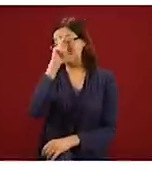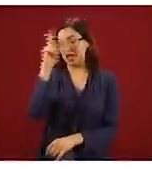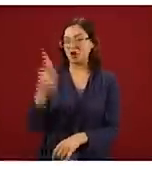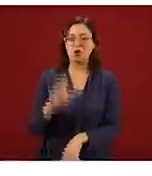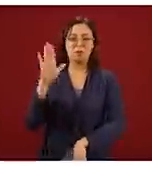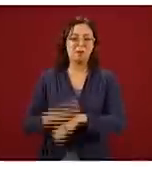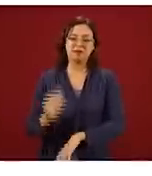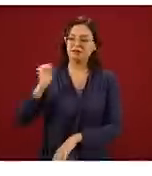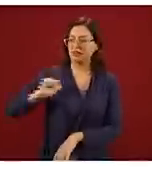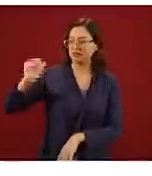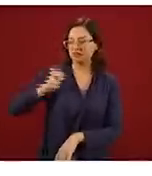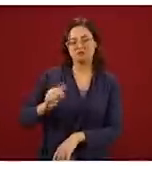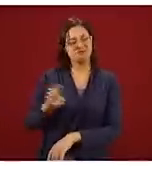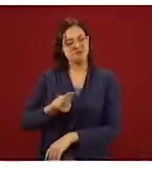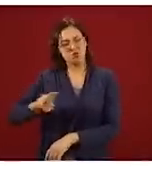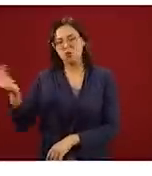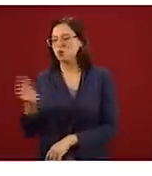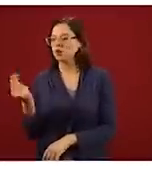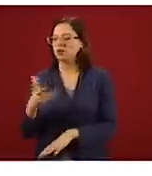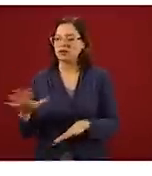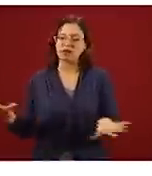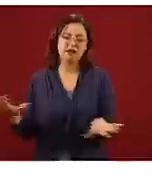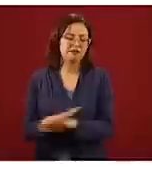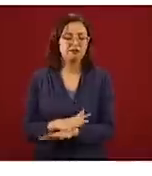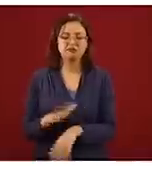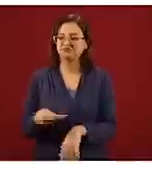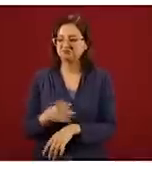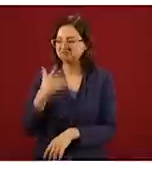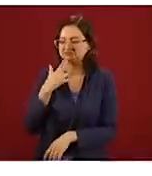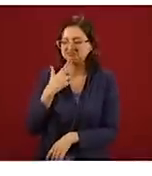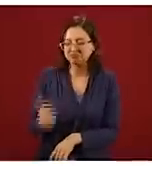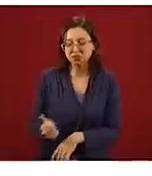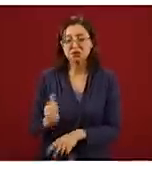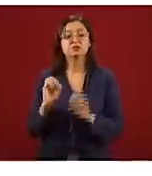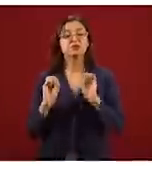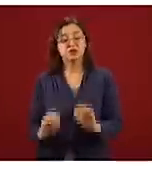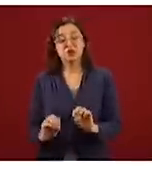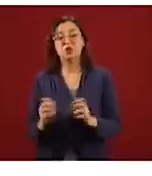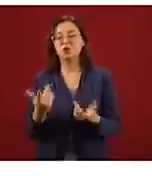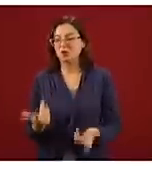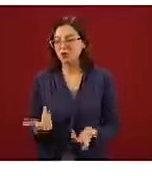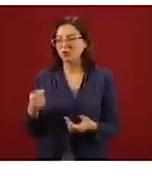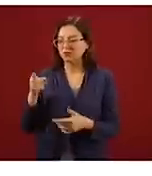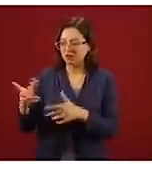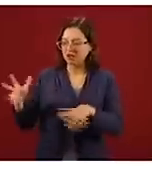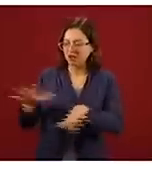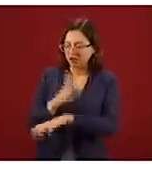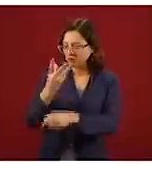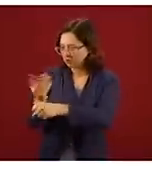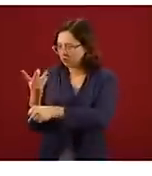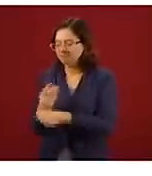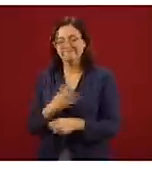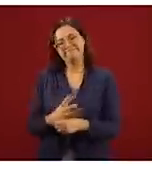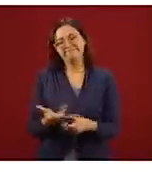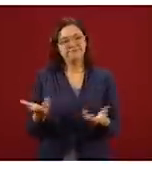sustituidos, algunos ya fuera de condiciones de operación o que ya no se consiguen los insumos necesarios para su